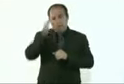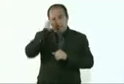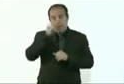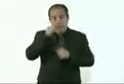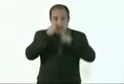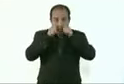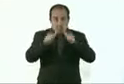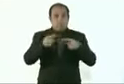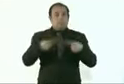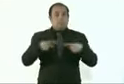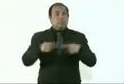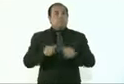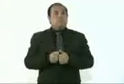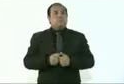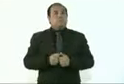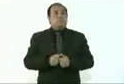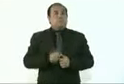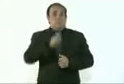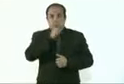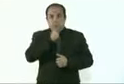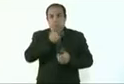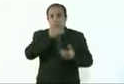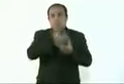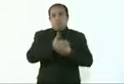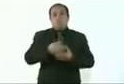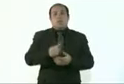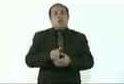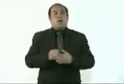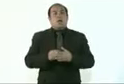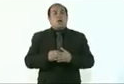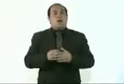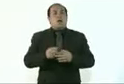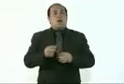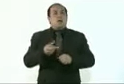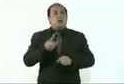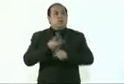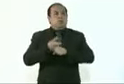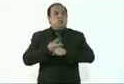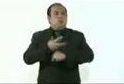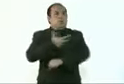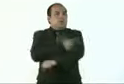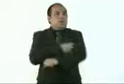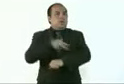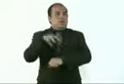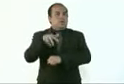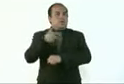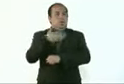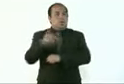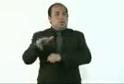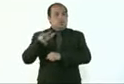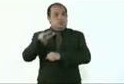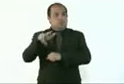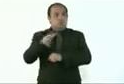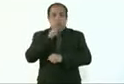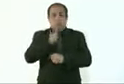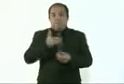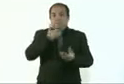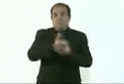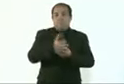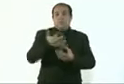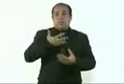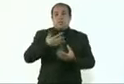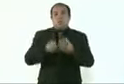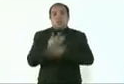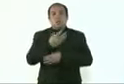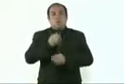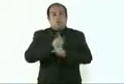atención a las personas que no puedan acudir a su refuerzo entre el 13 y el 18. Si no pudieron asistir, tendrán